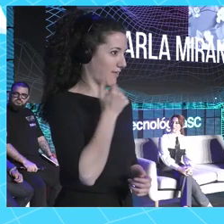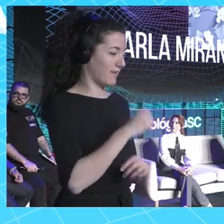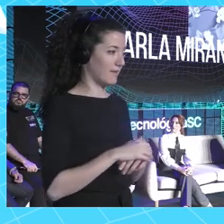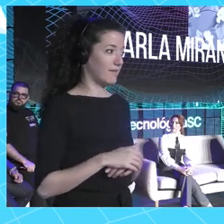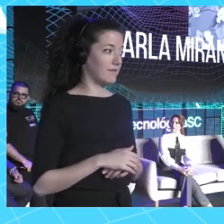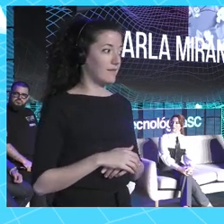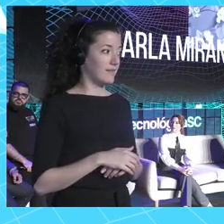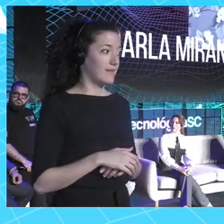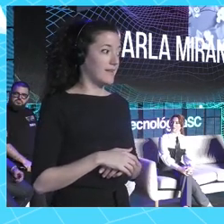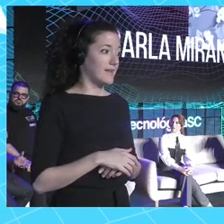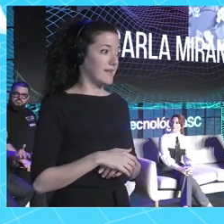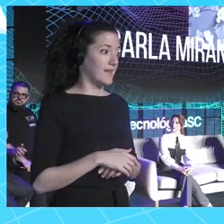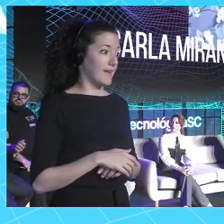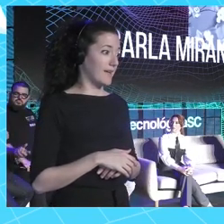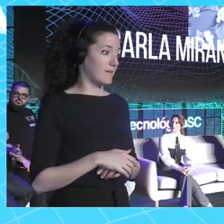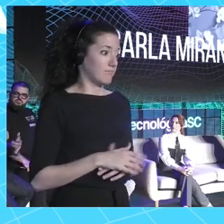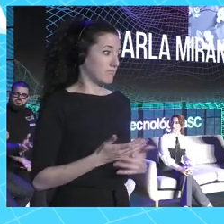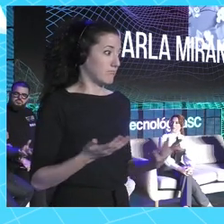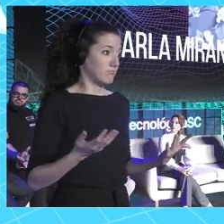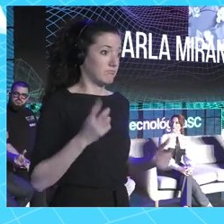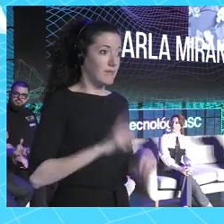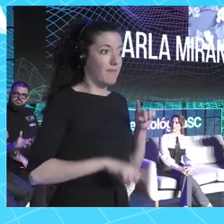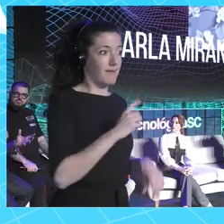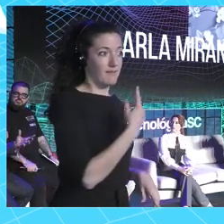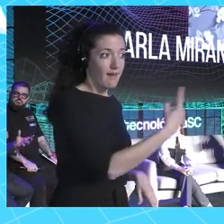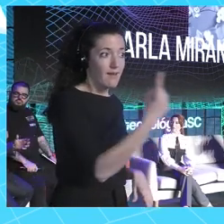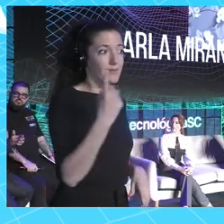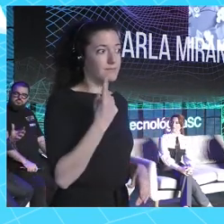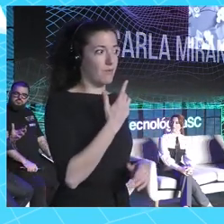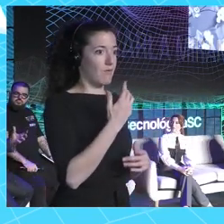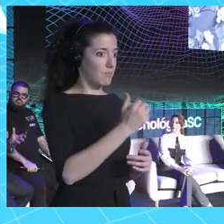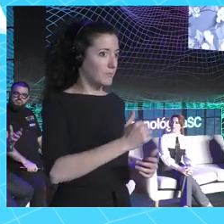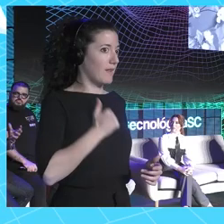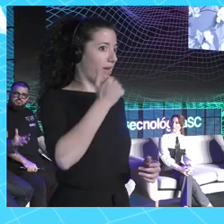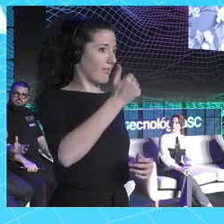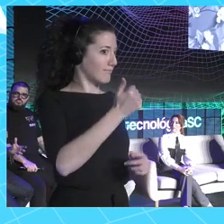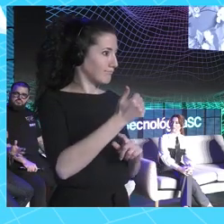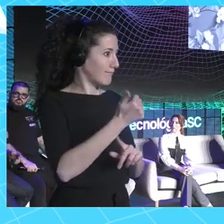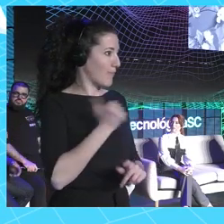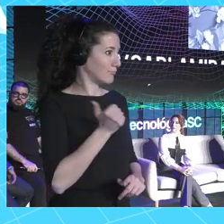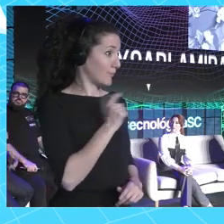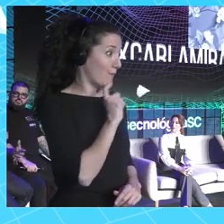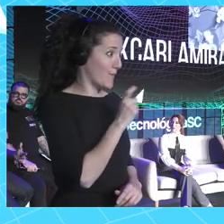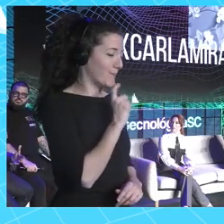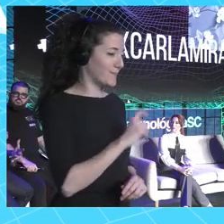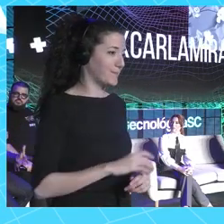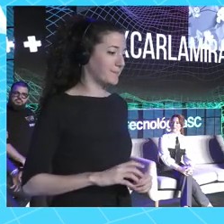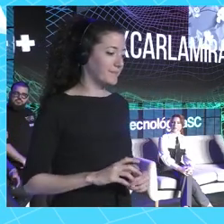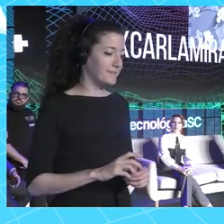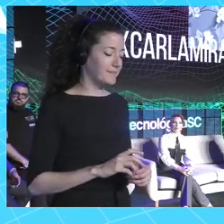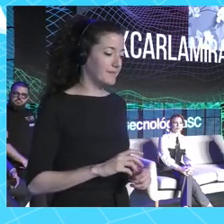entienda como la como la afronta y las aborda pero en el ámbito tecnológico y desde la perspectiva